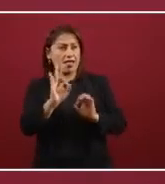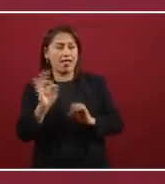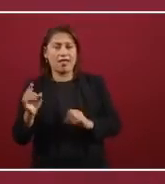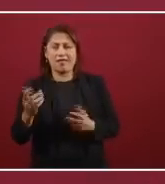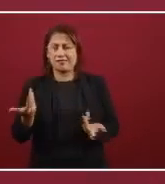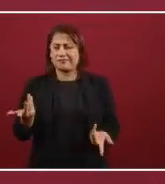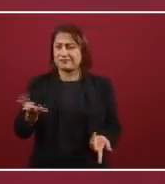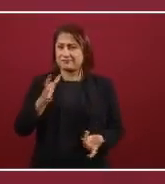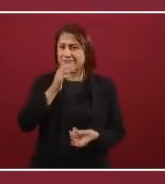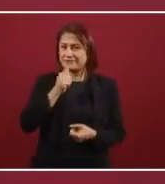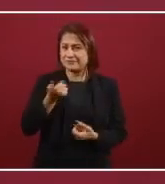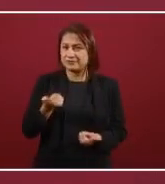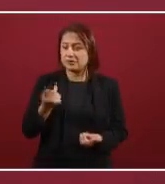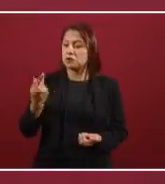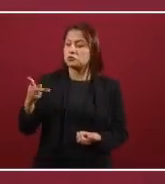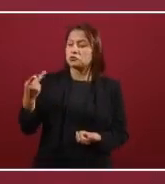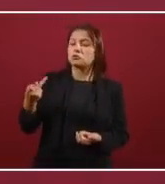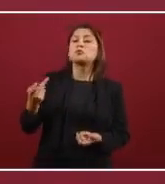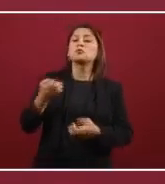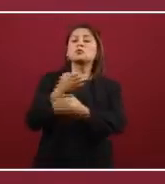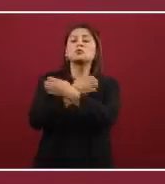¿Y dónde está la ética, pues?